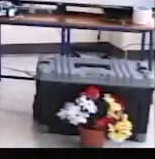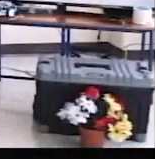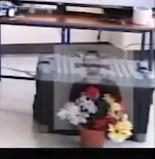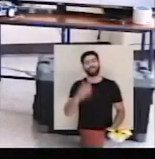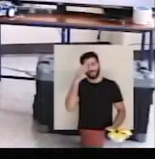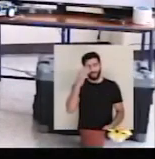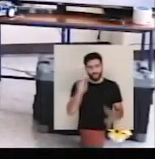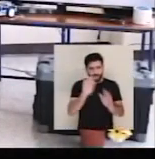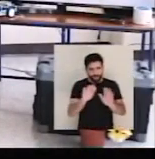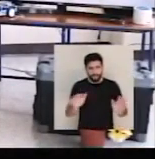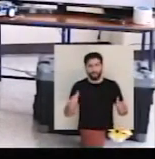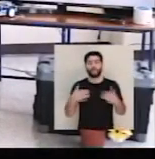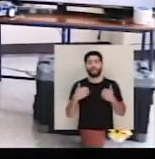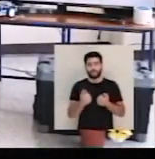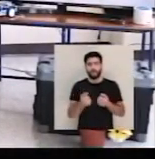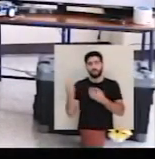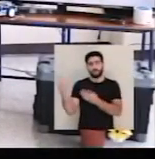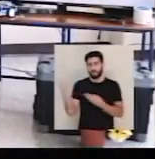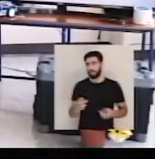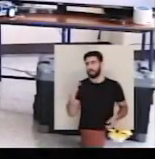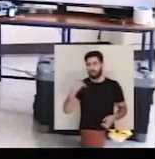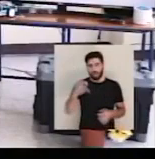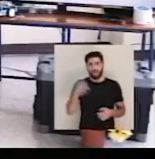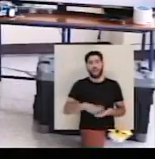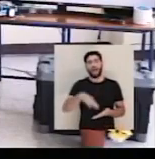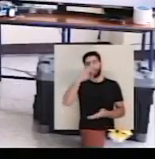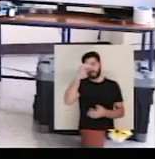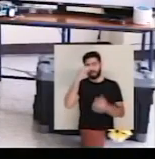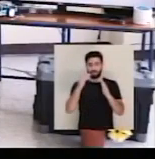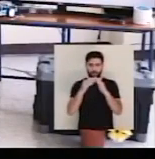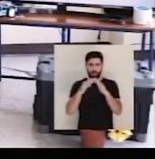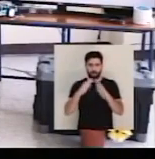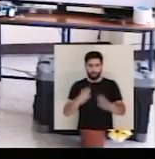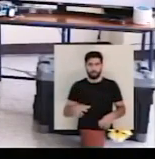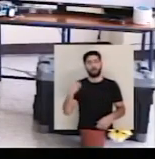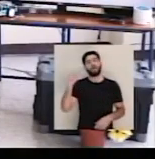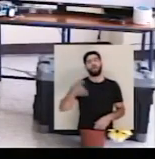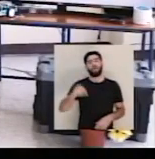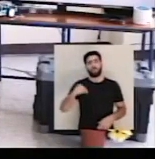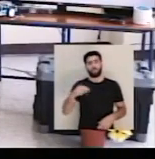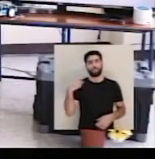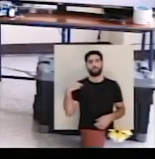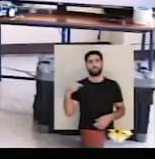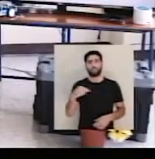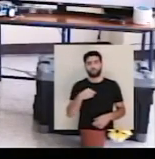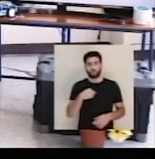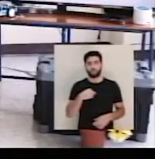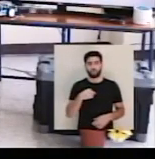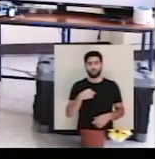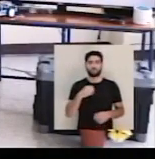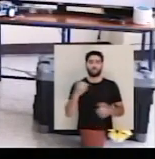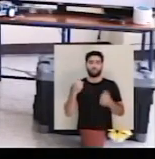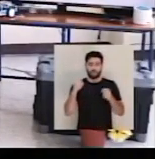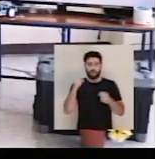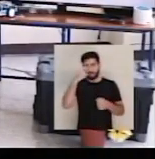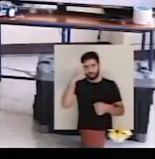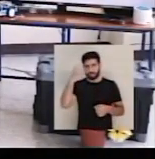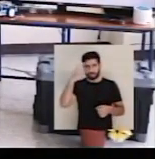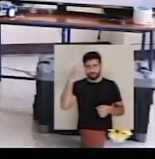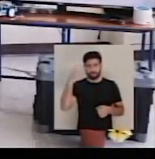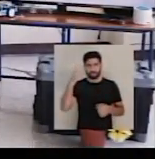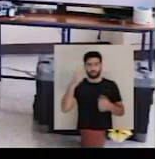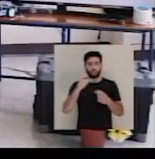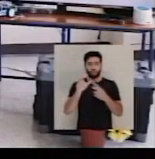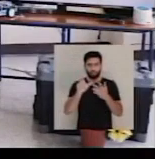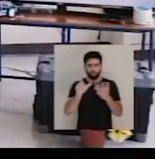Hola chicos, bienvenidos a tu programa educativo Aprendo en Casa. Hoy vamos a trabajar con material de reciclaje. Mi